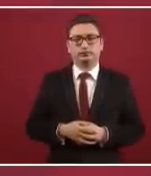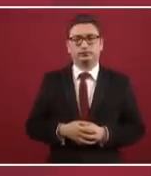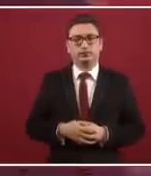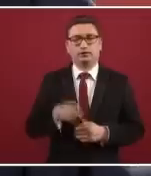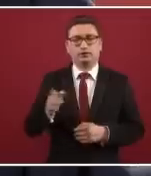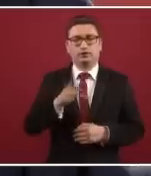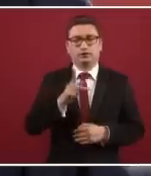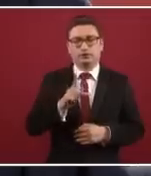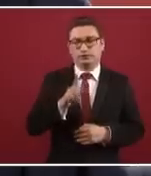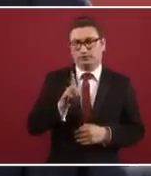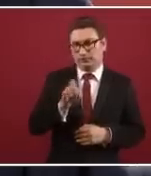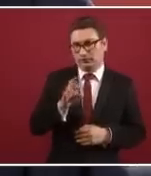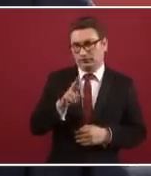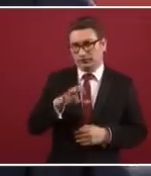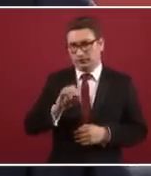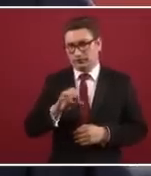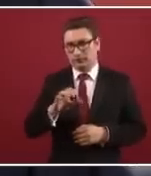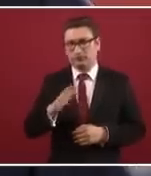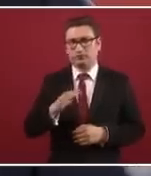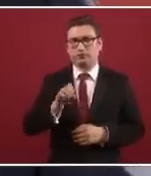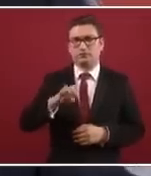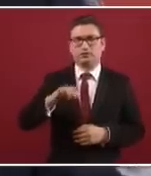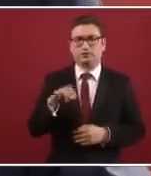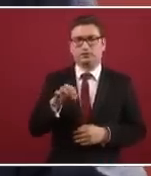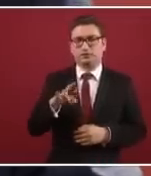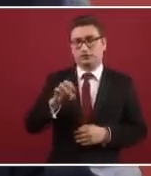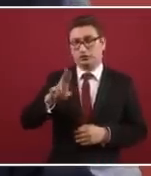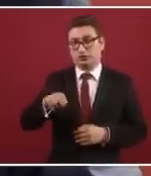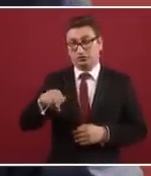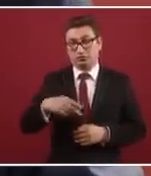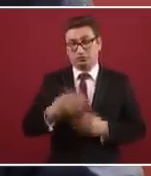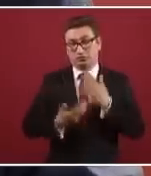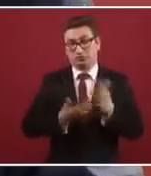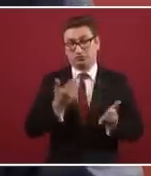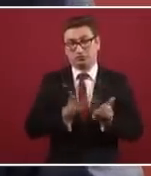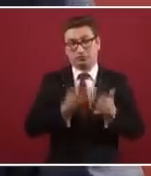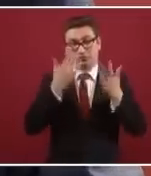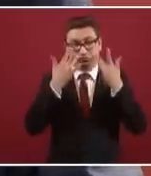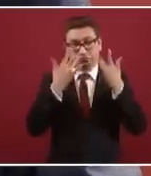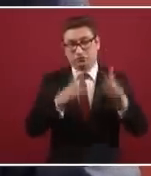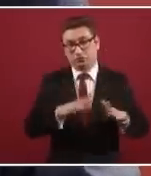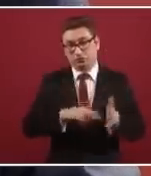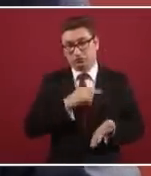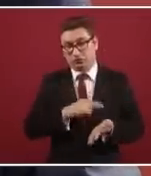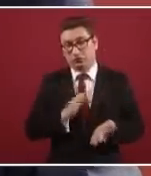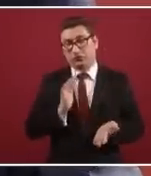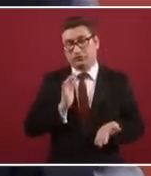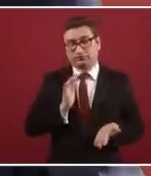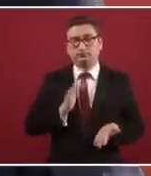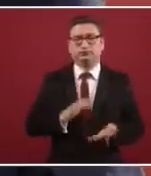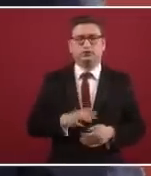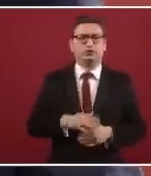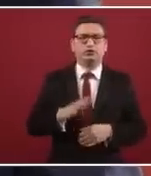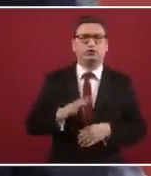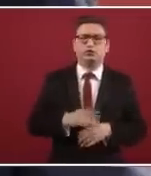Pedro Salmerón haya presentado su renuncia